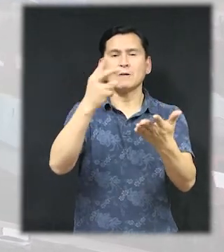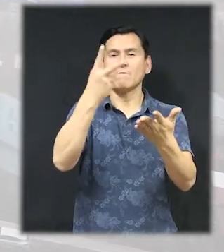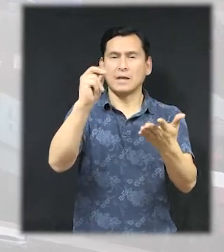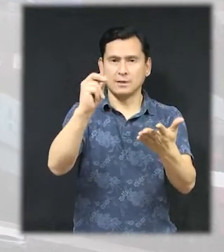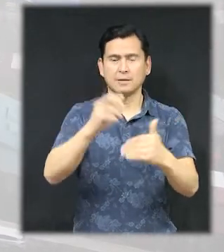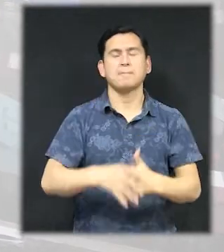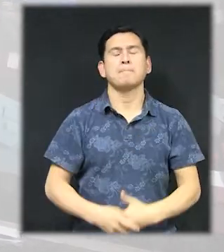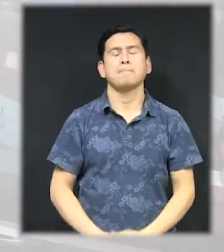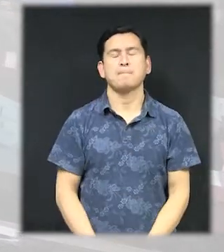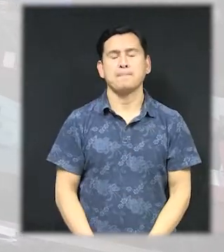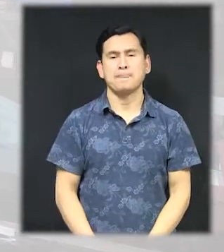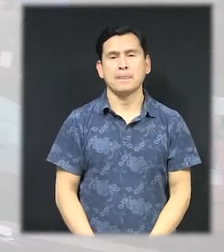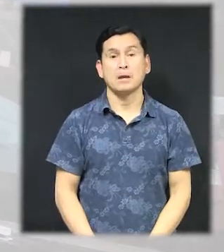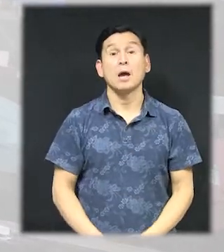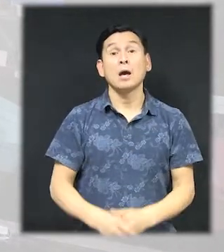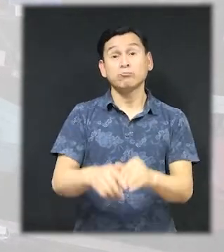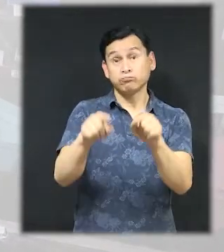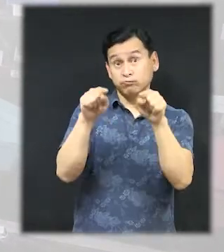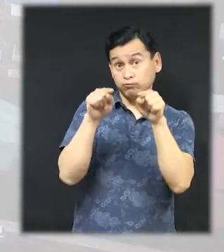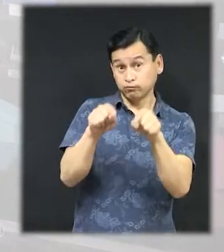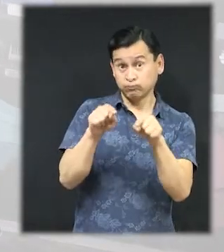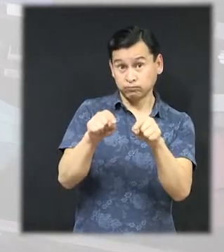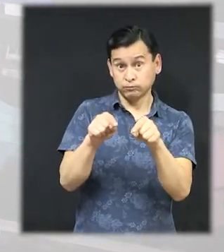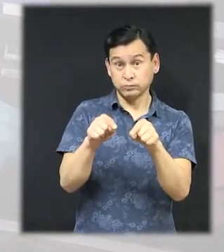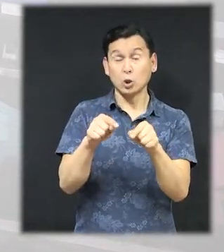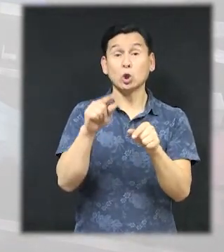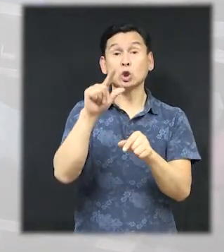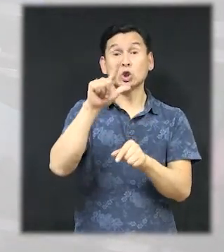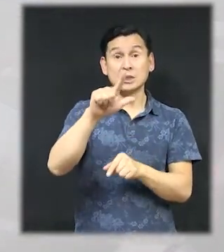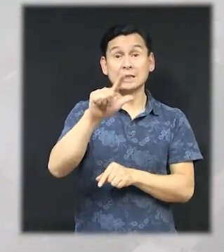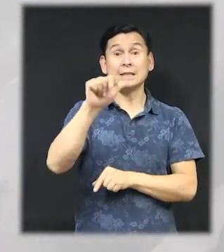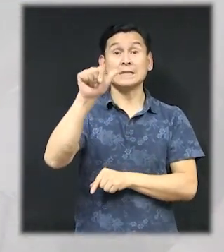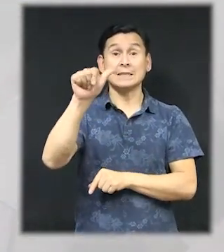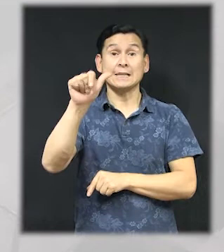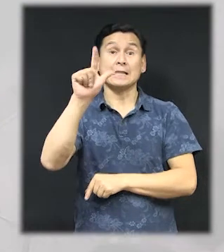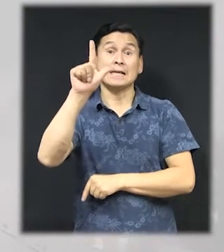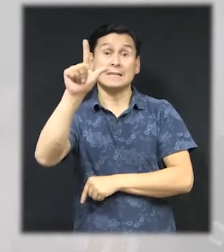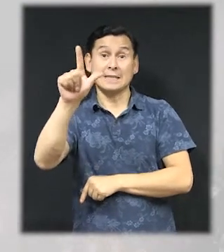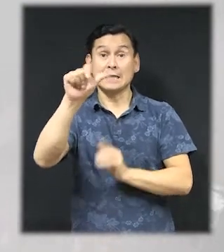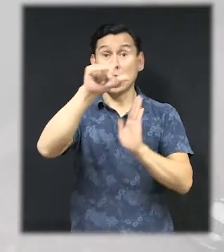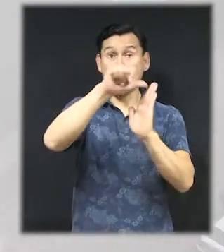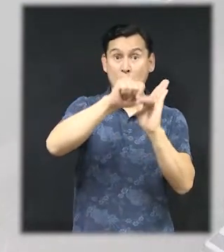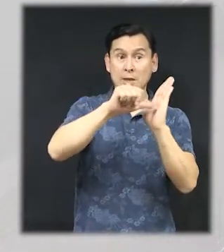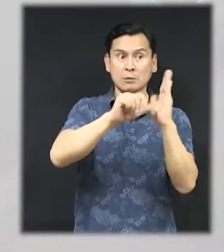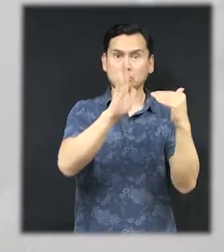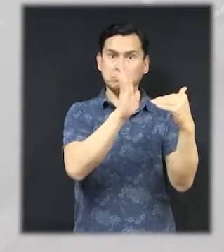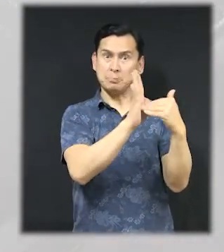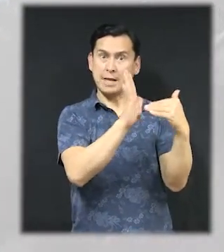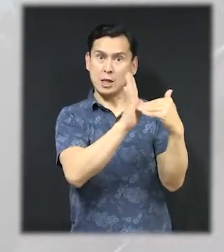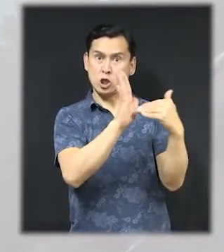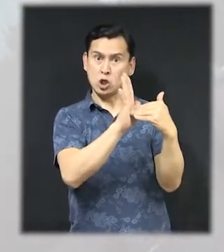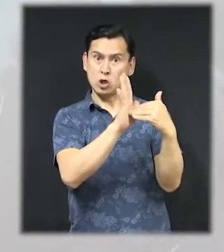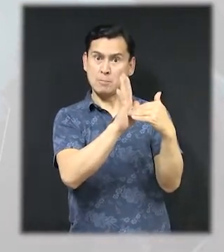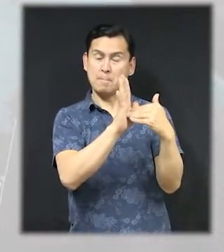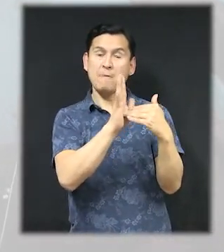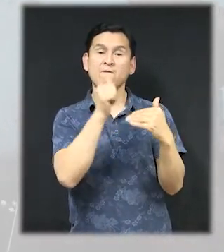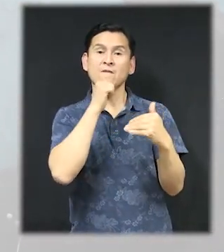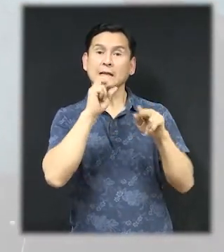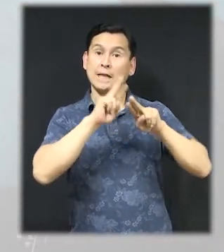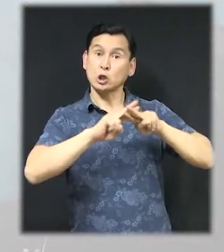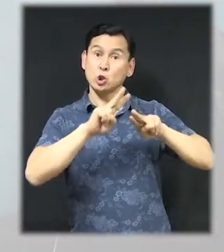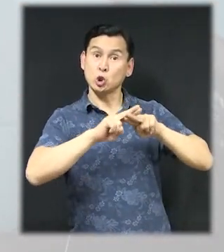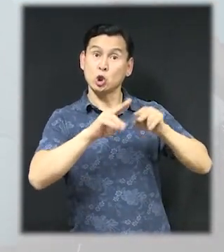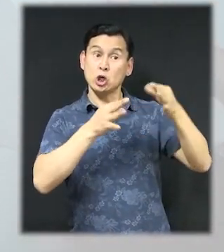personas pendientes del año 2020. Por ello, con 767